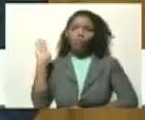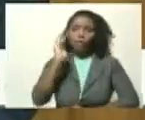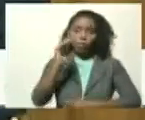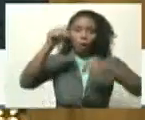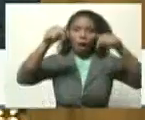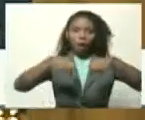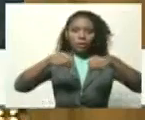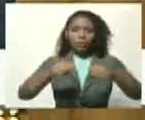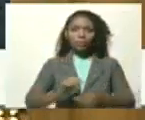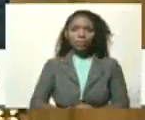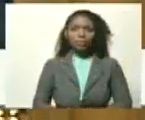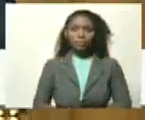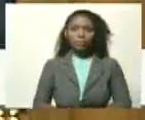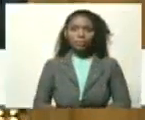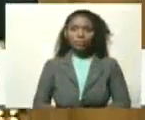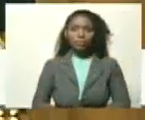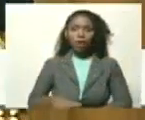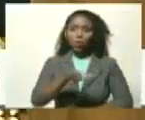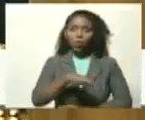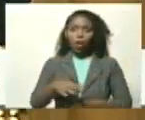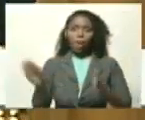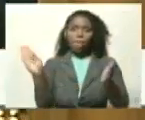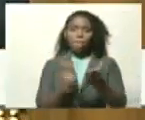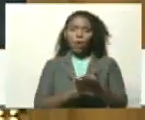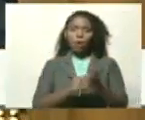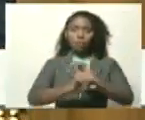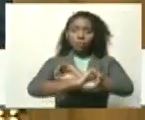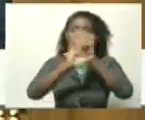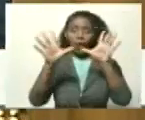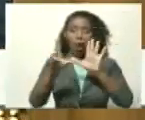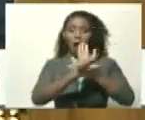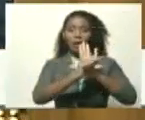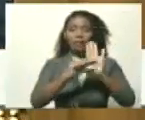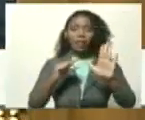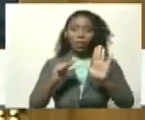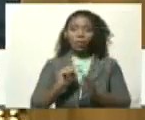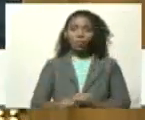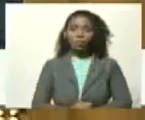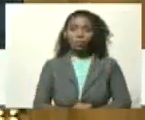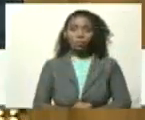aquí, donde lo establece claramente en el artículo